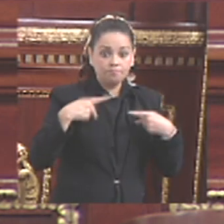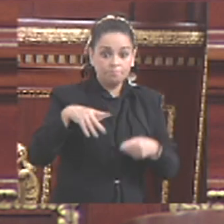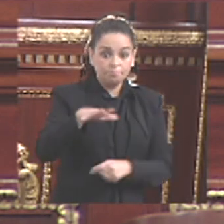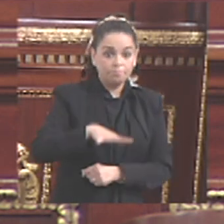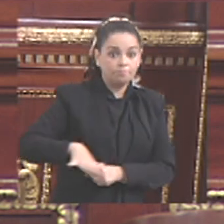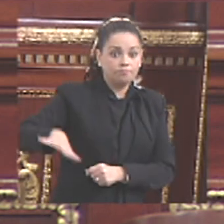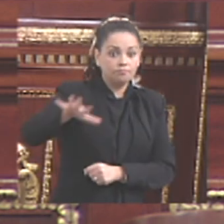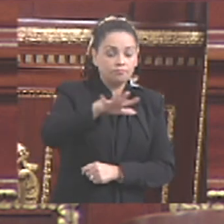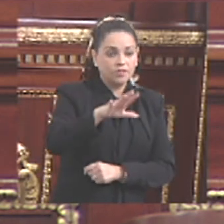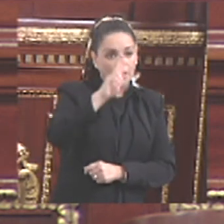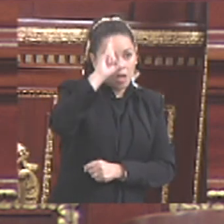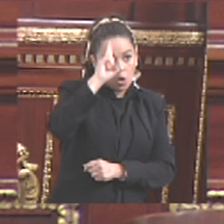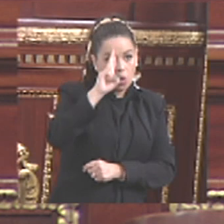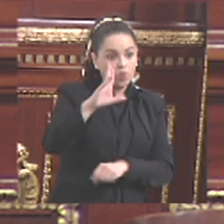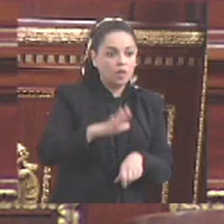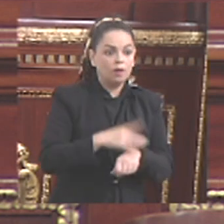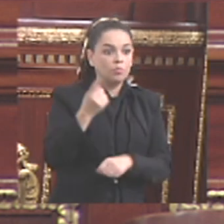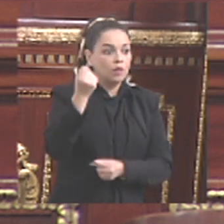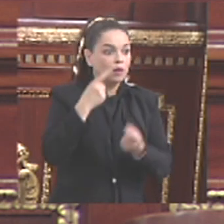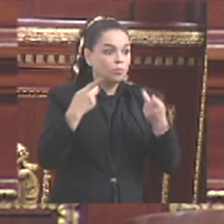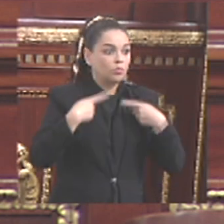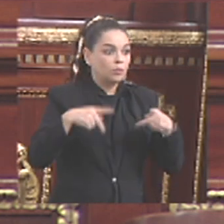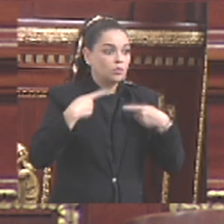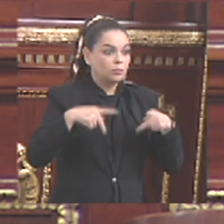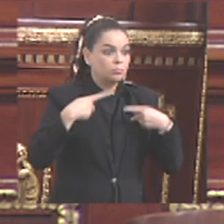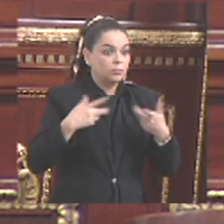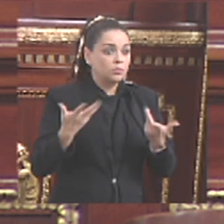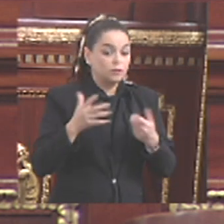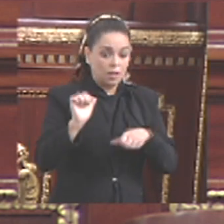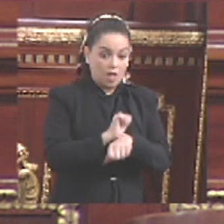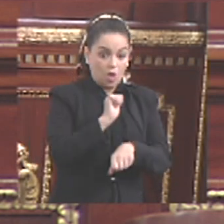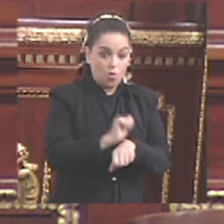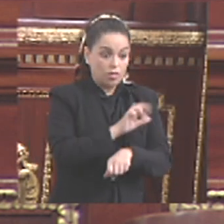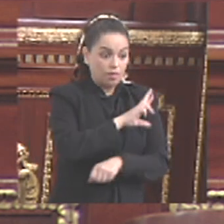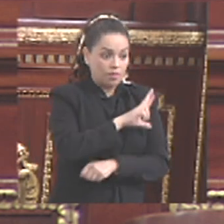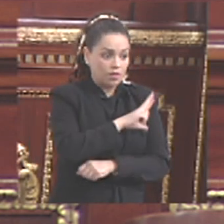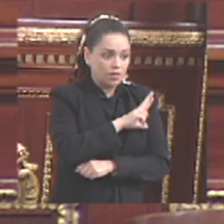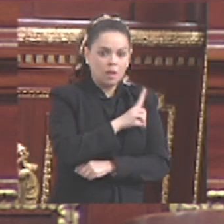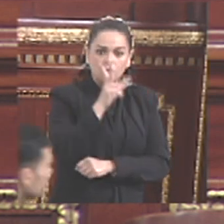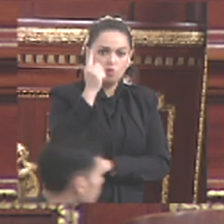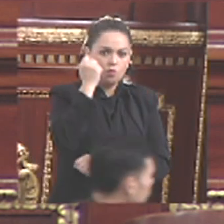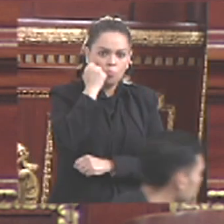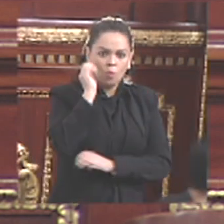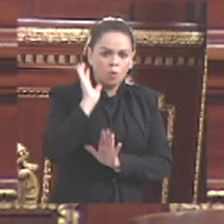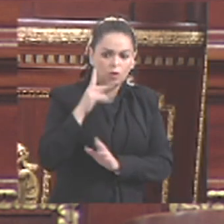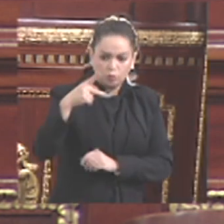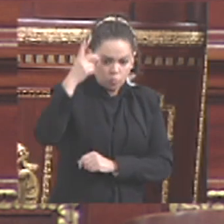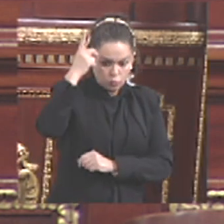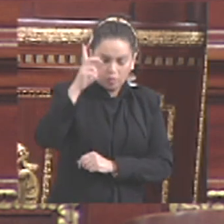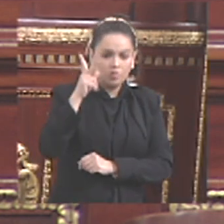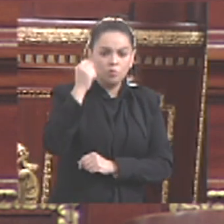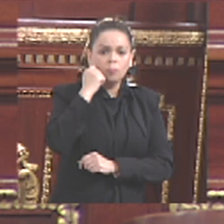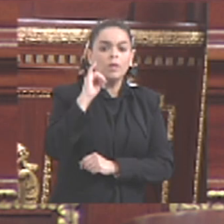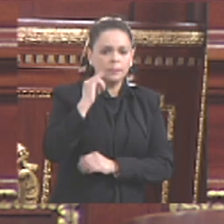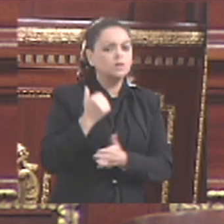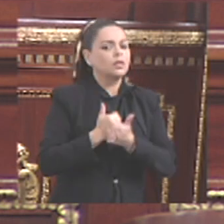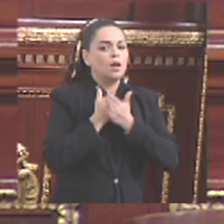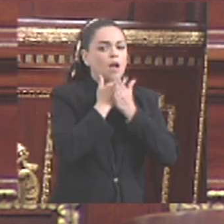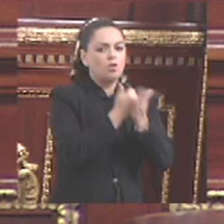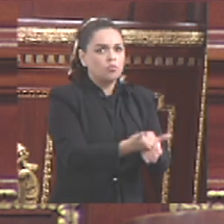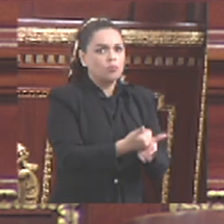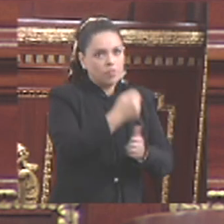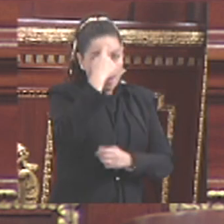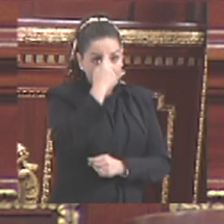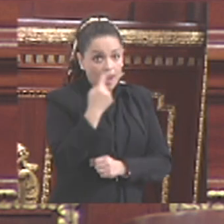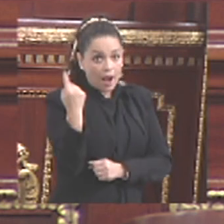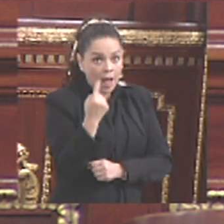gracias a quienes usaron su automóvil particular como ambulancia para transportar heridos y, por supuesto, a quienes abrieron las puertas de su